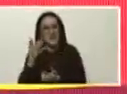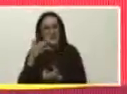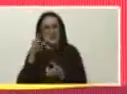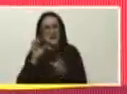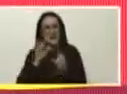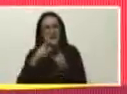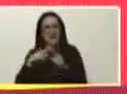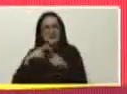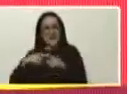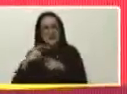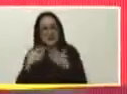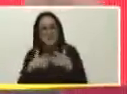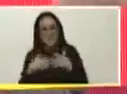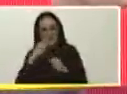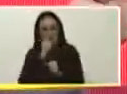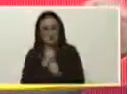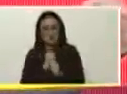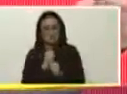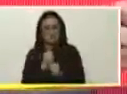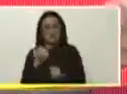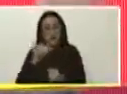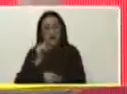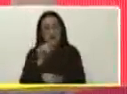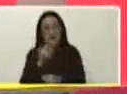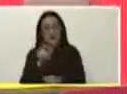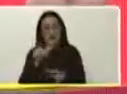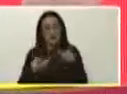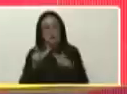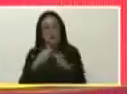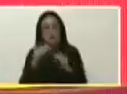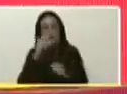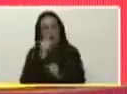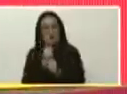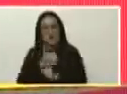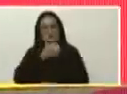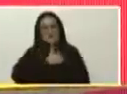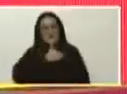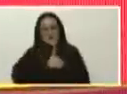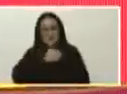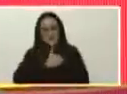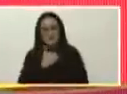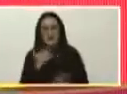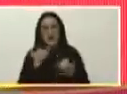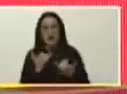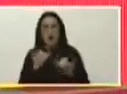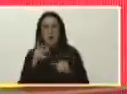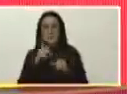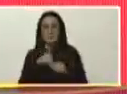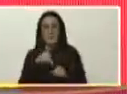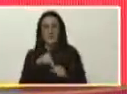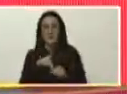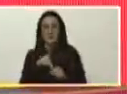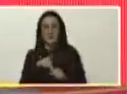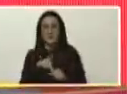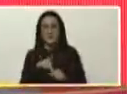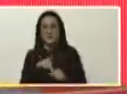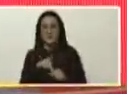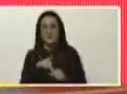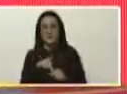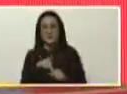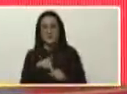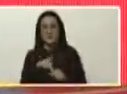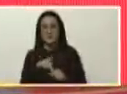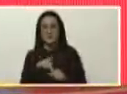las áreas operacionales, porque ahí está la clase de trabajadora que resistió. Y lo que hoy es PDVSA,